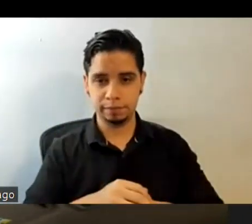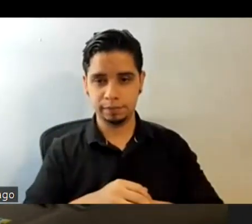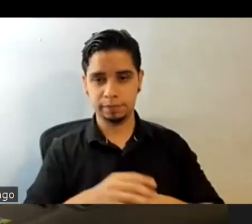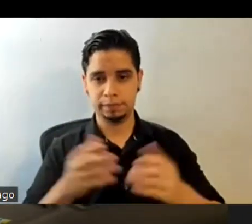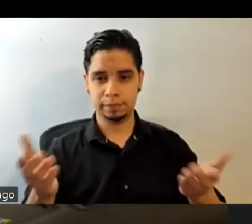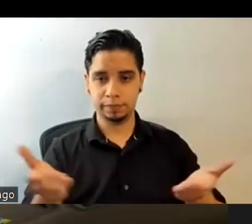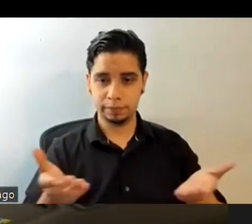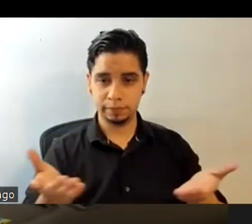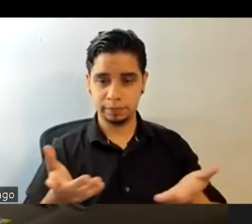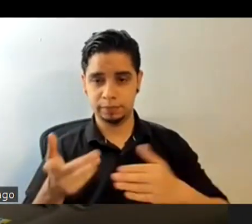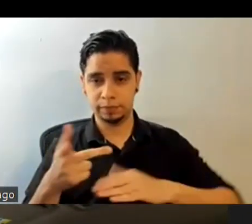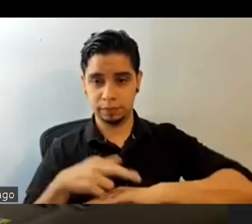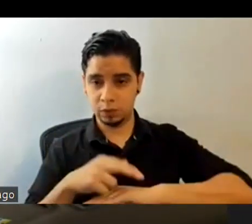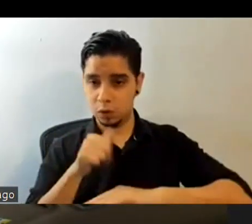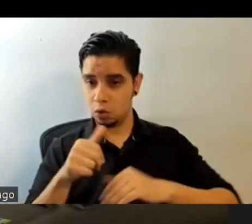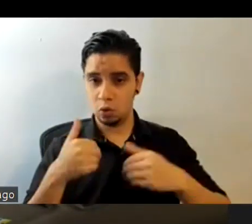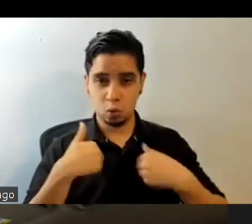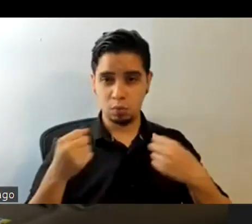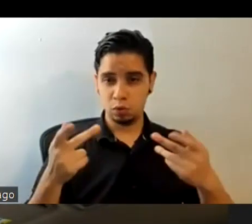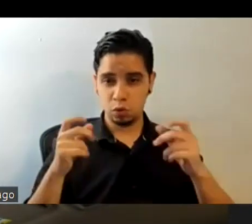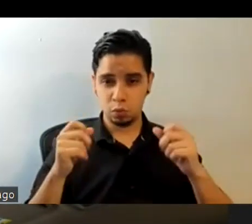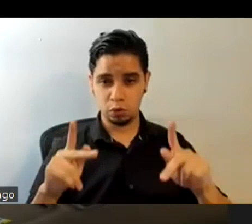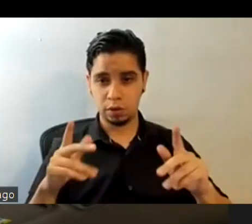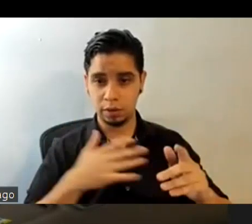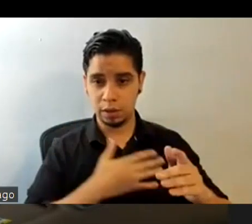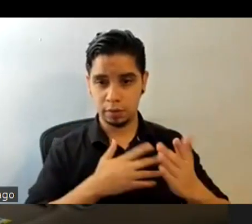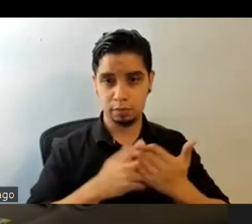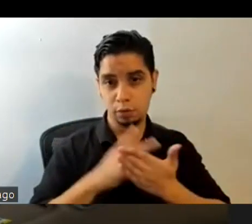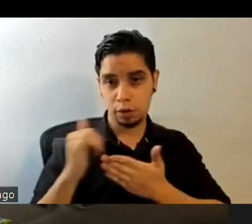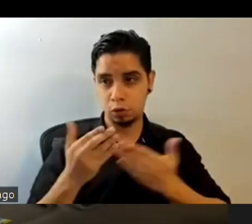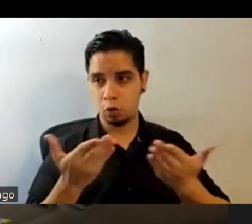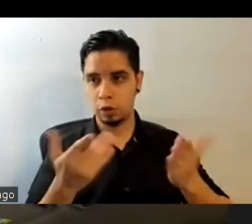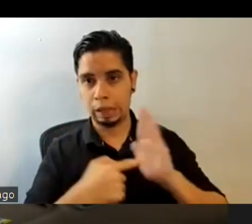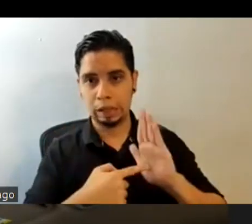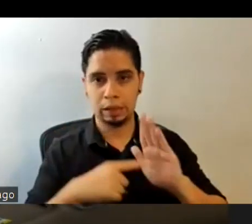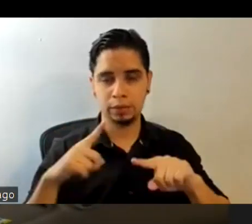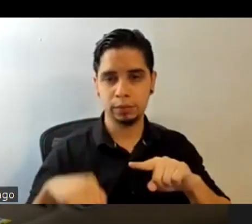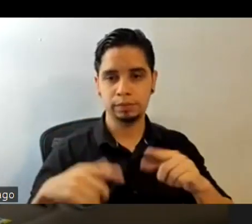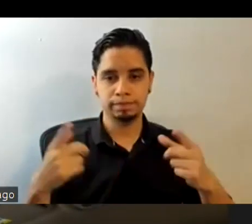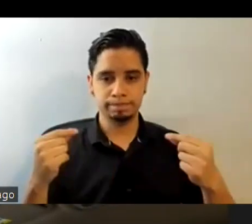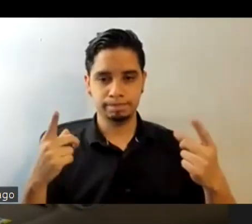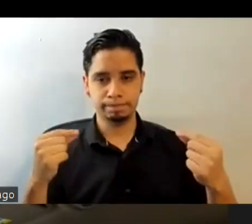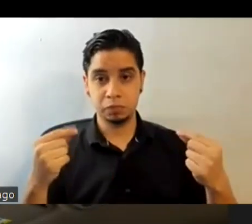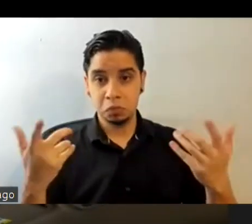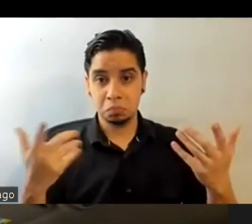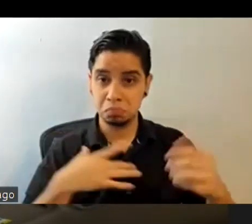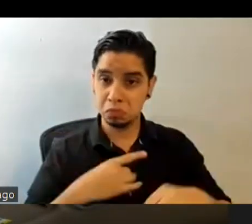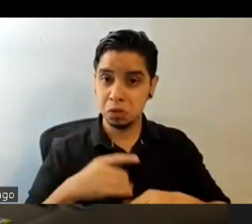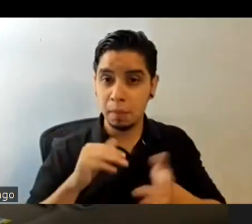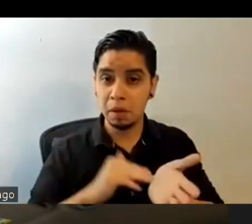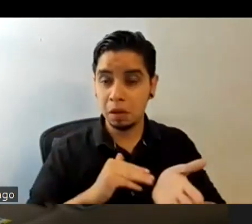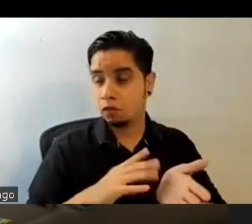he tenido mucha oportunidad de realizar mis proyectos y mis cosas. Vamos a hacer algo que siempre me ha gustado, que es la